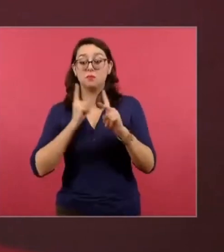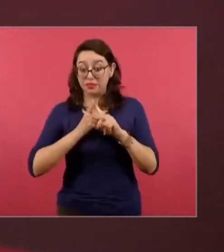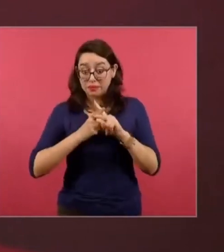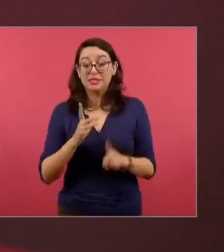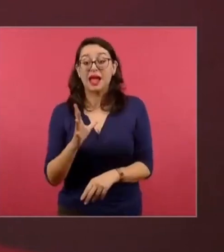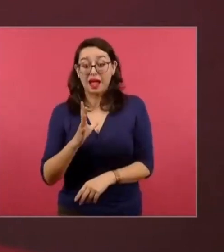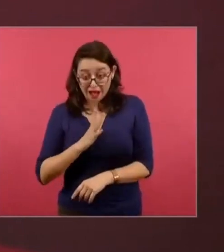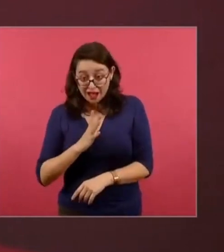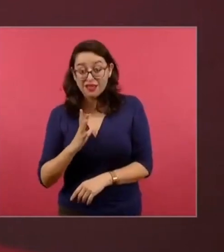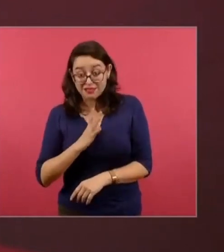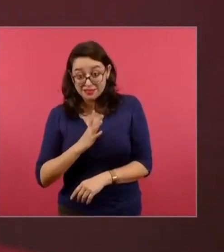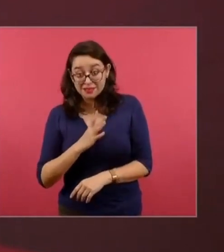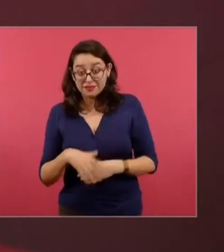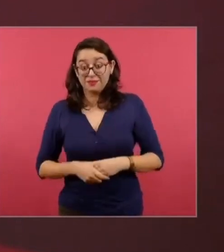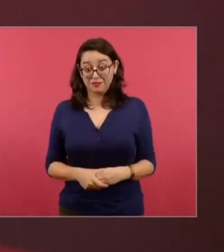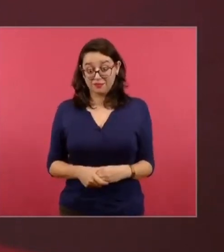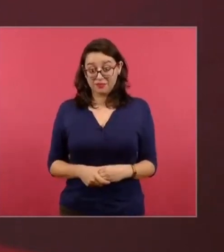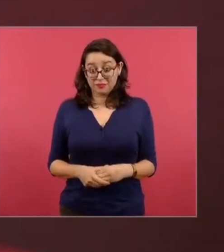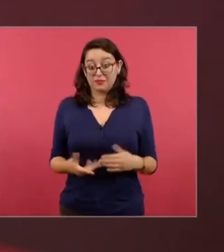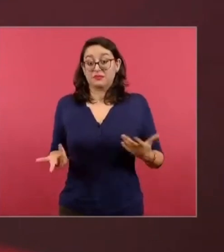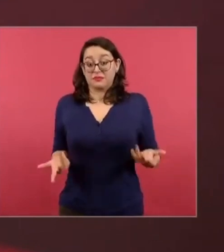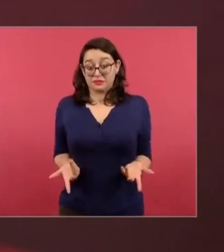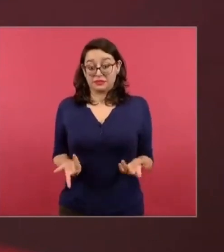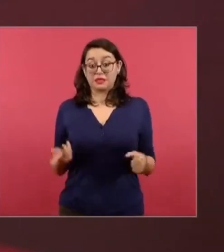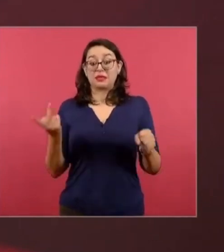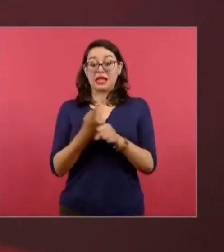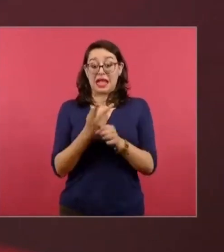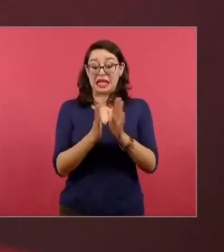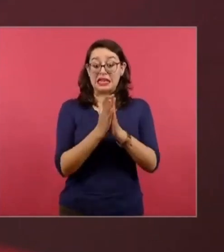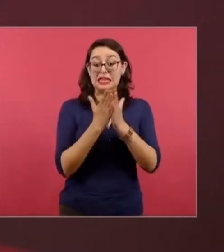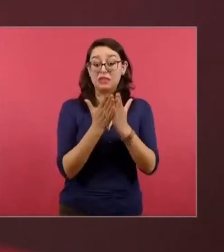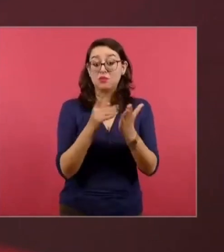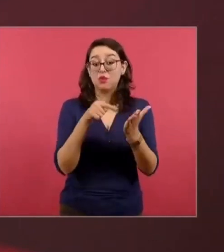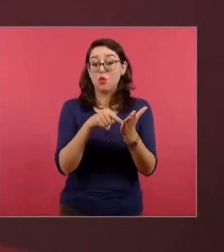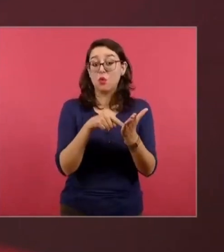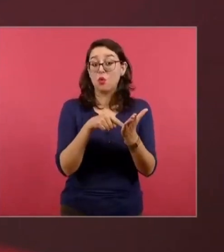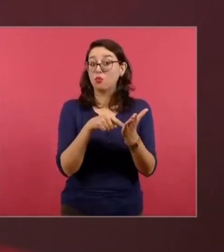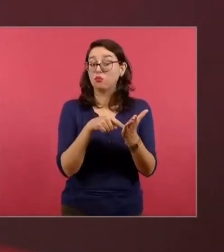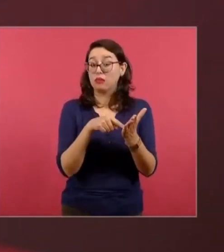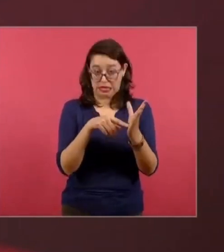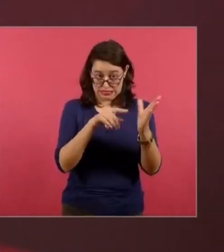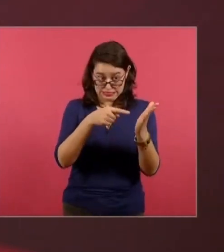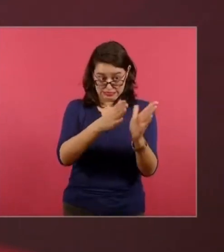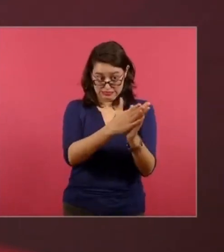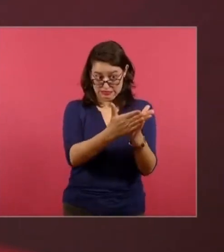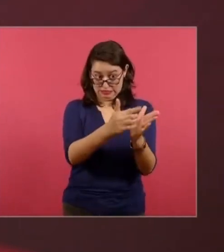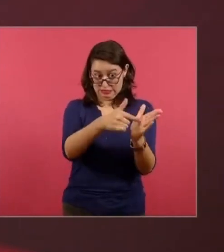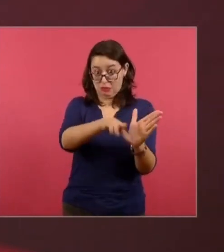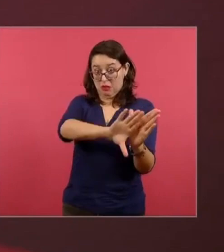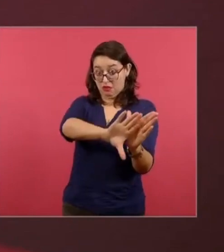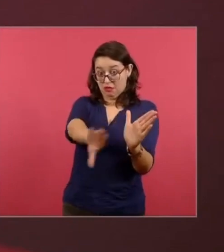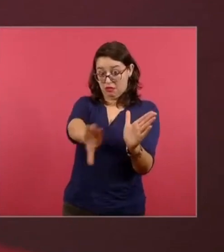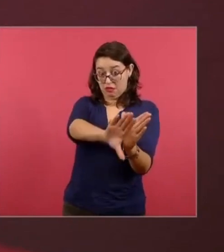compañero reportero. O sea, el libro de texto es una herramienta para el maestro, y el maestro, desde su